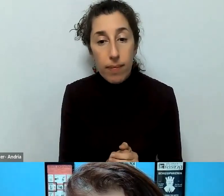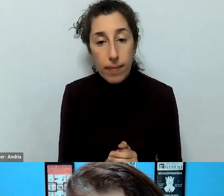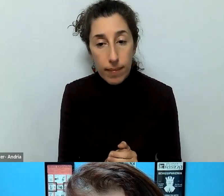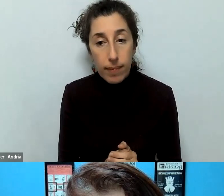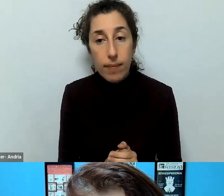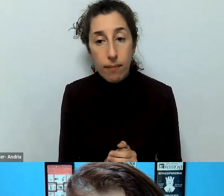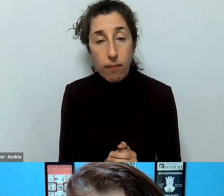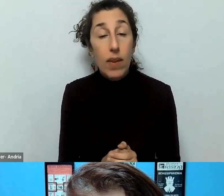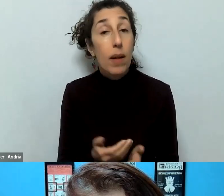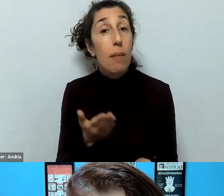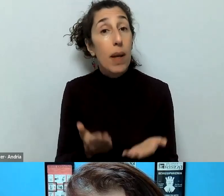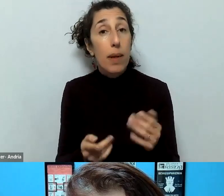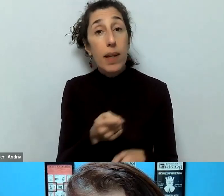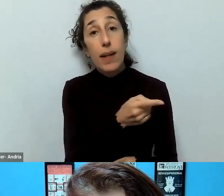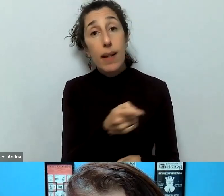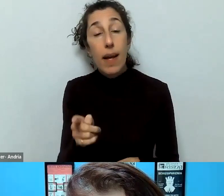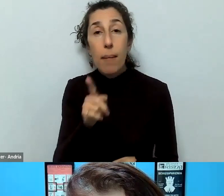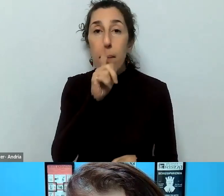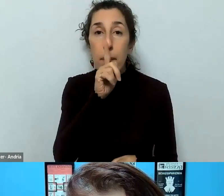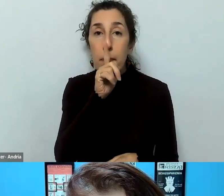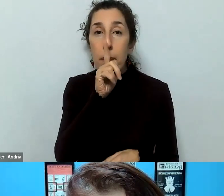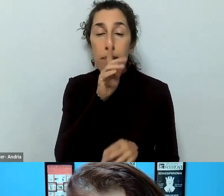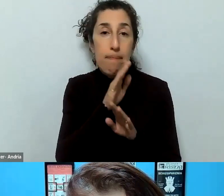a lo mejor no quieren hablar del problema